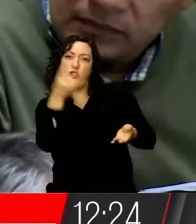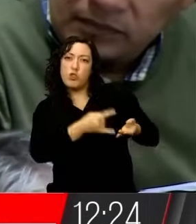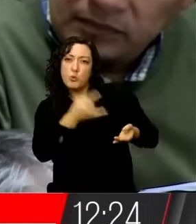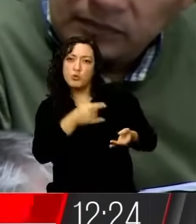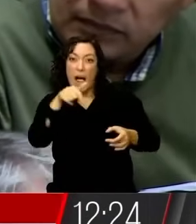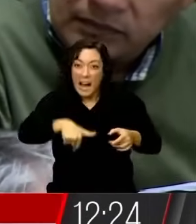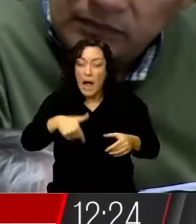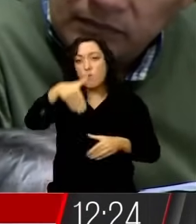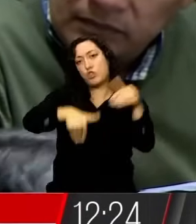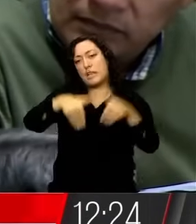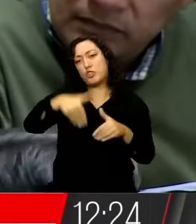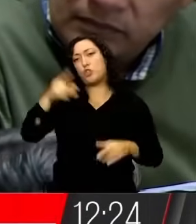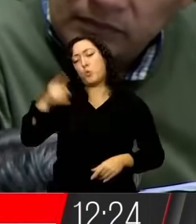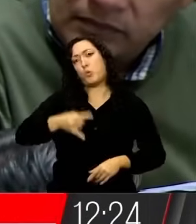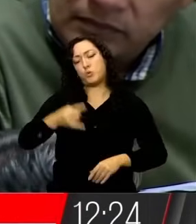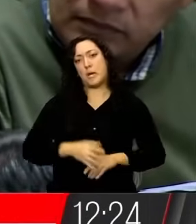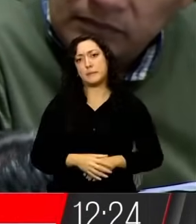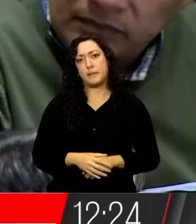votaciones truchas.